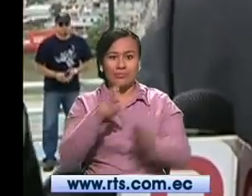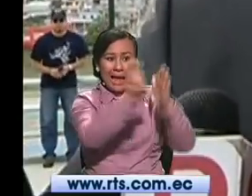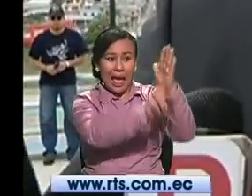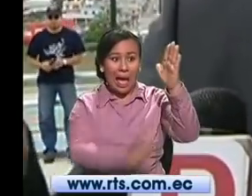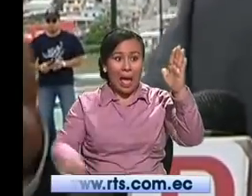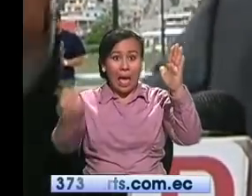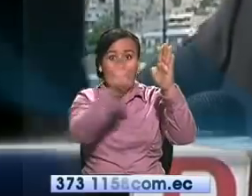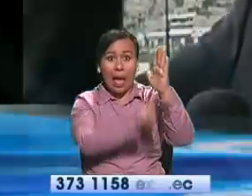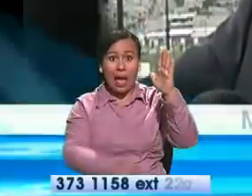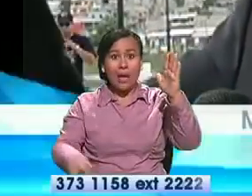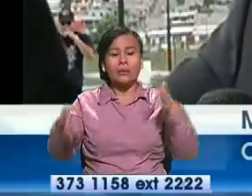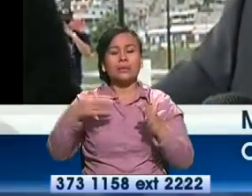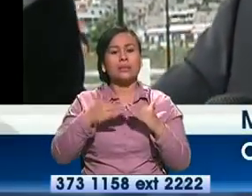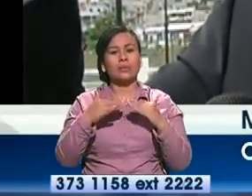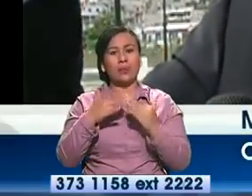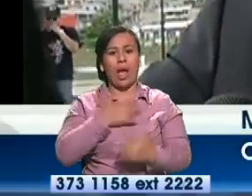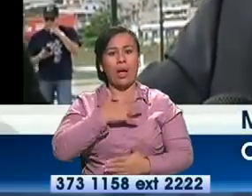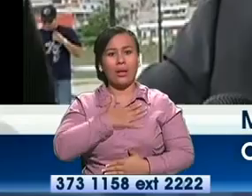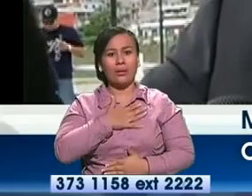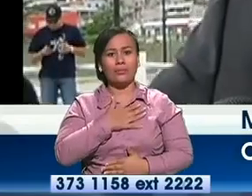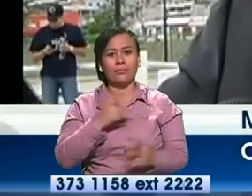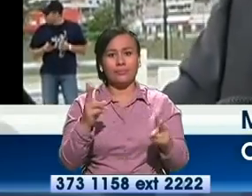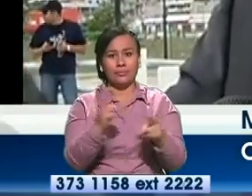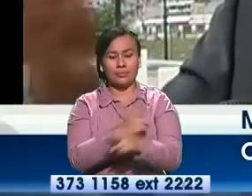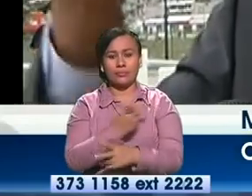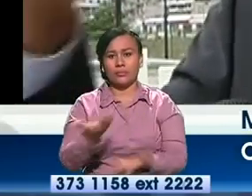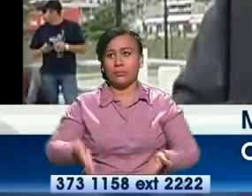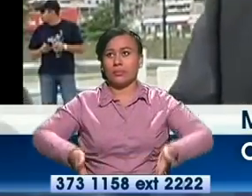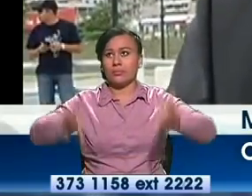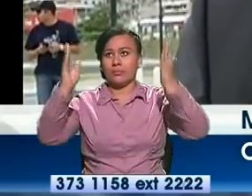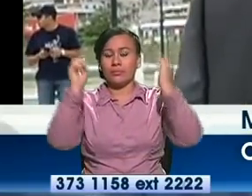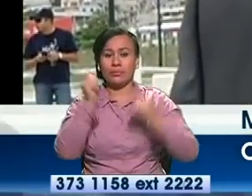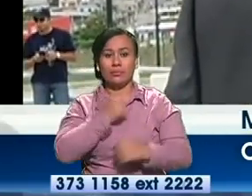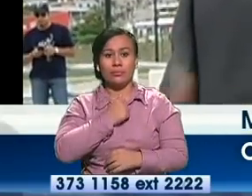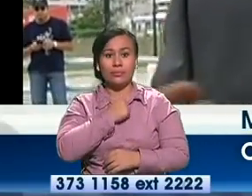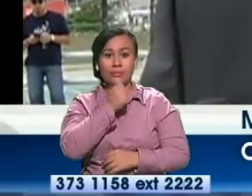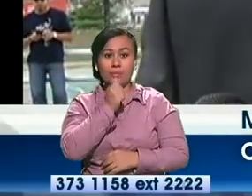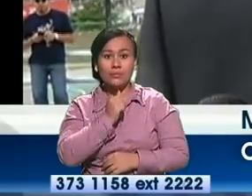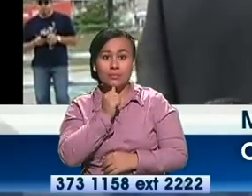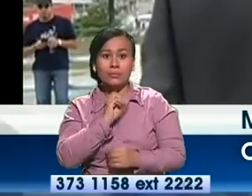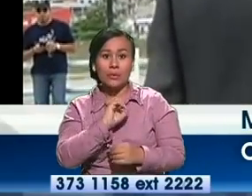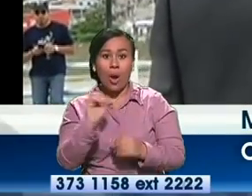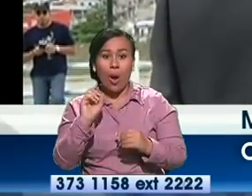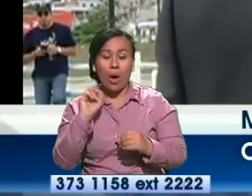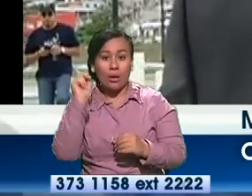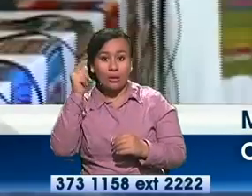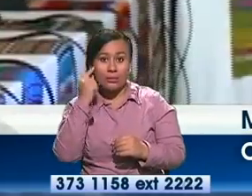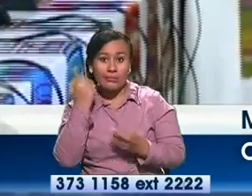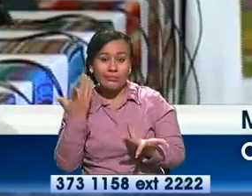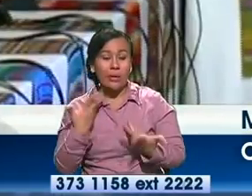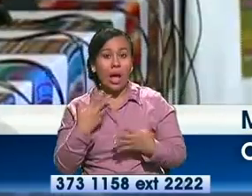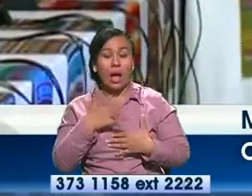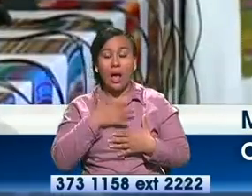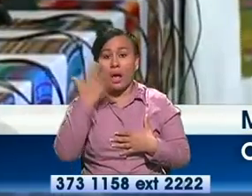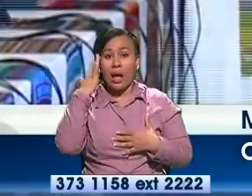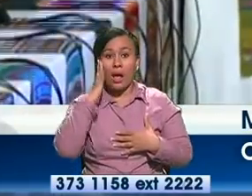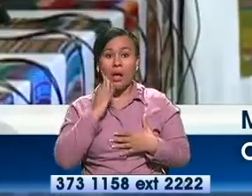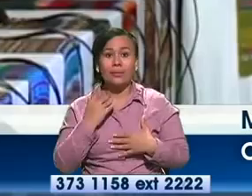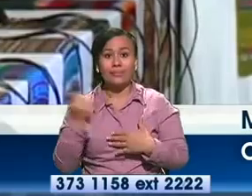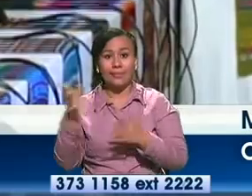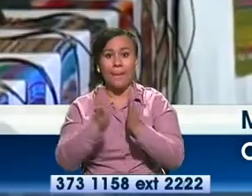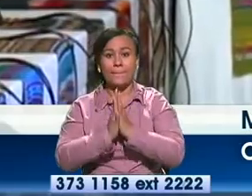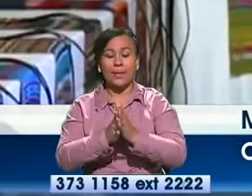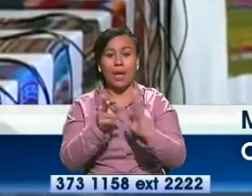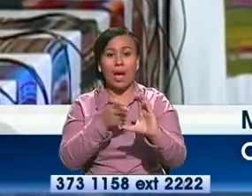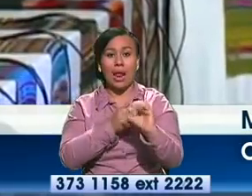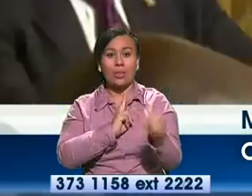unidad educativa, un edificio público o privado lleno de personas, genera terror, alarma. Sobre el pedido de renuncia